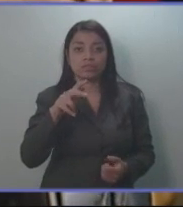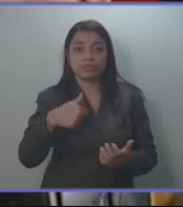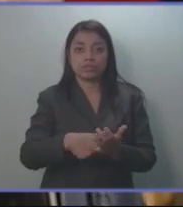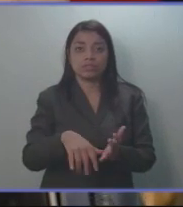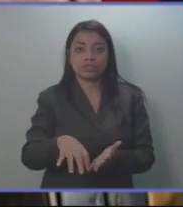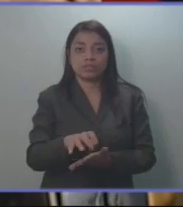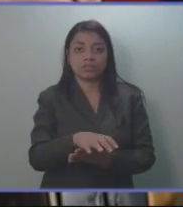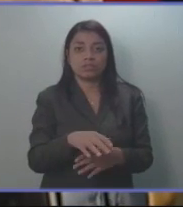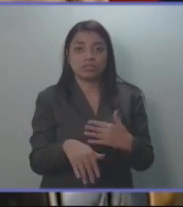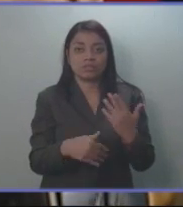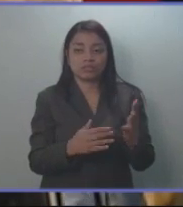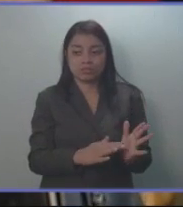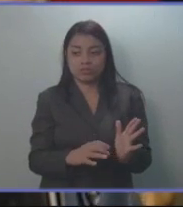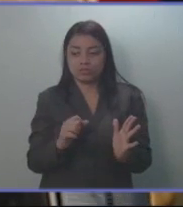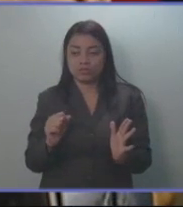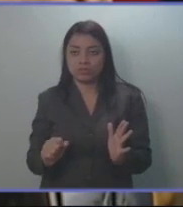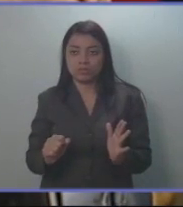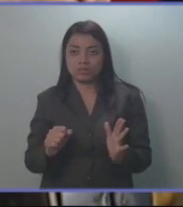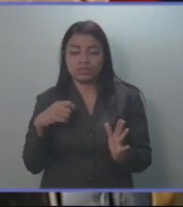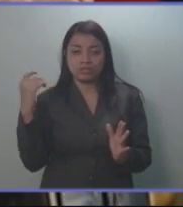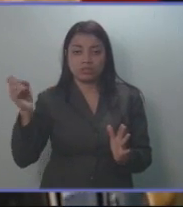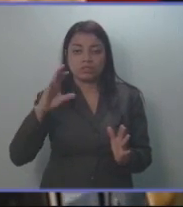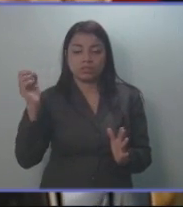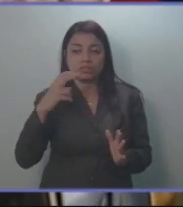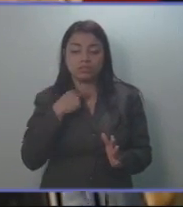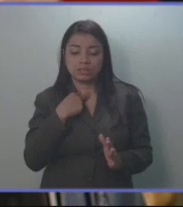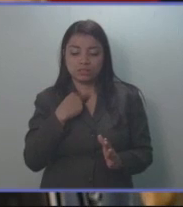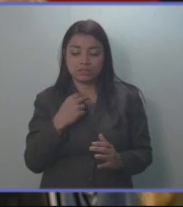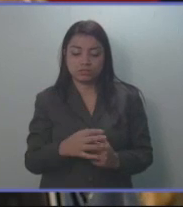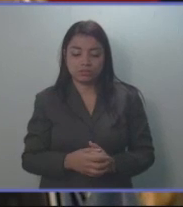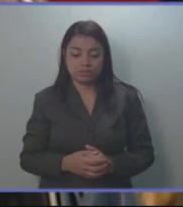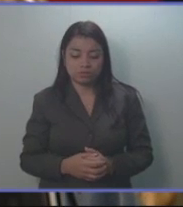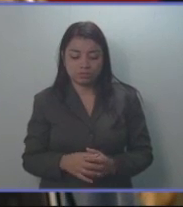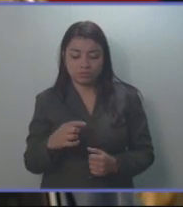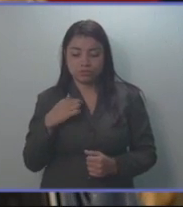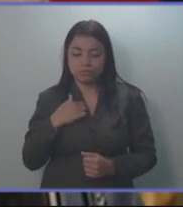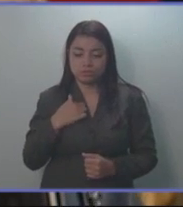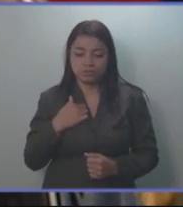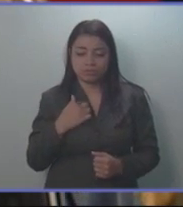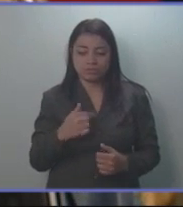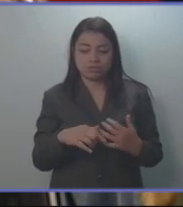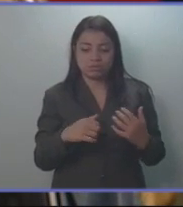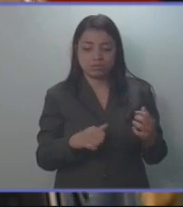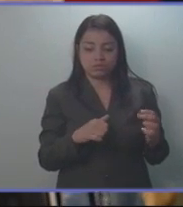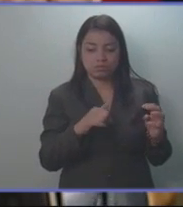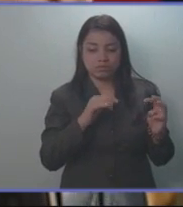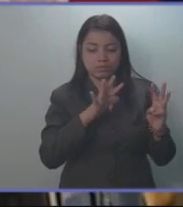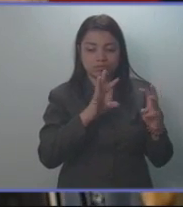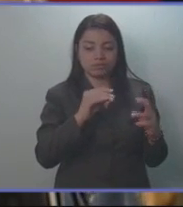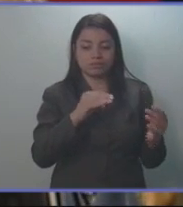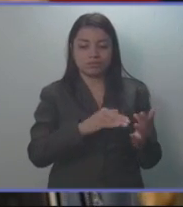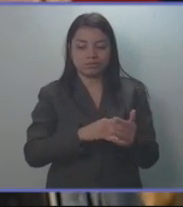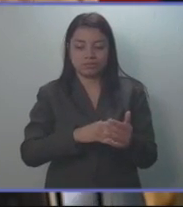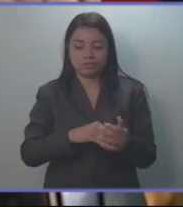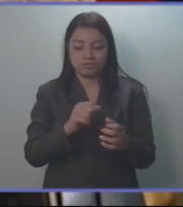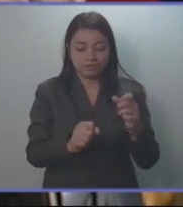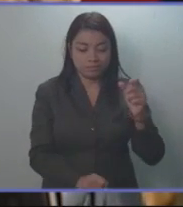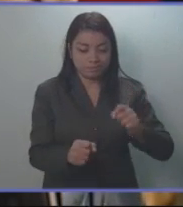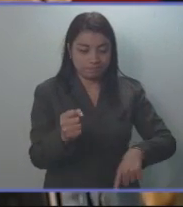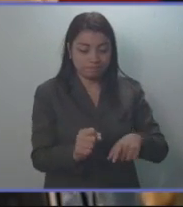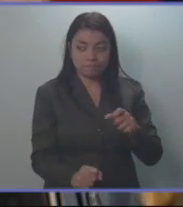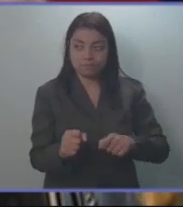municipios en alerta roja. Son más de 80.000